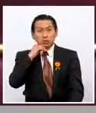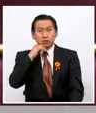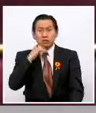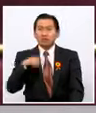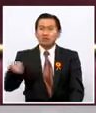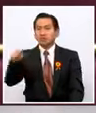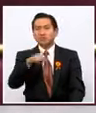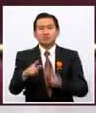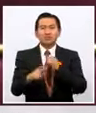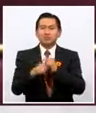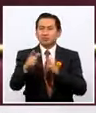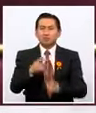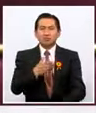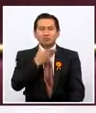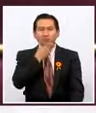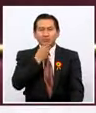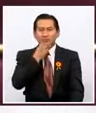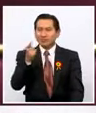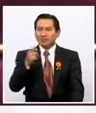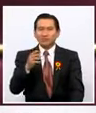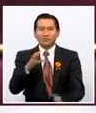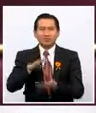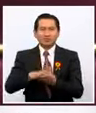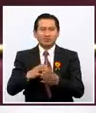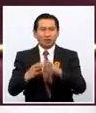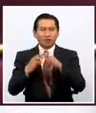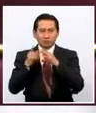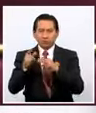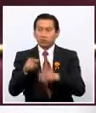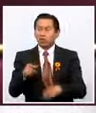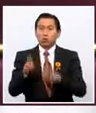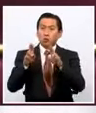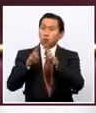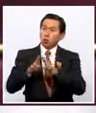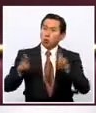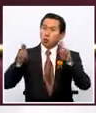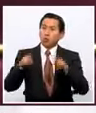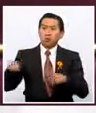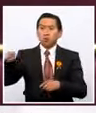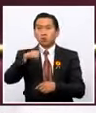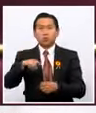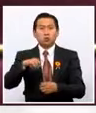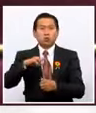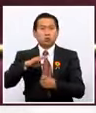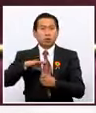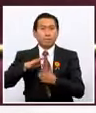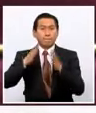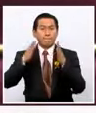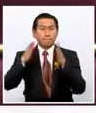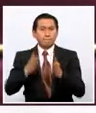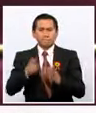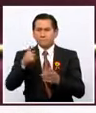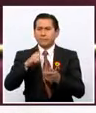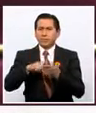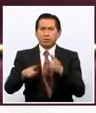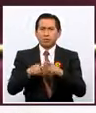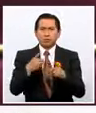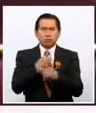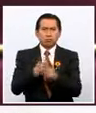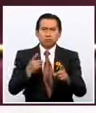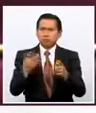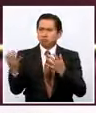líderes como samuel con la onu con varios embajadores amigos de la democracia